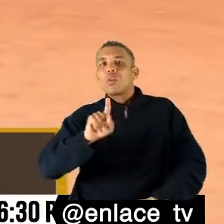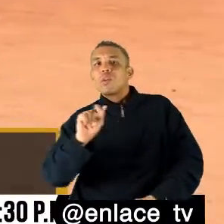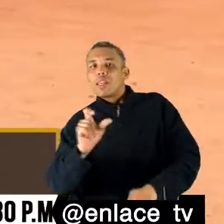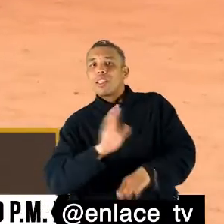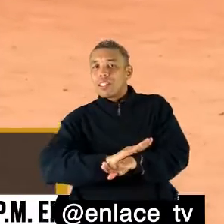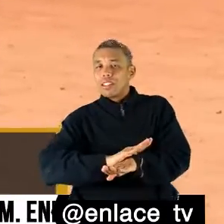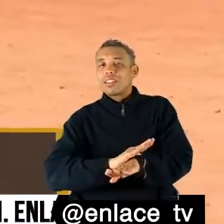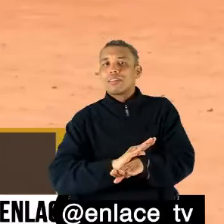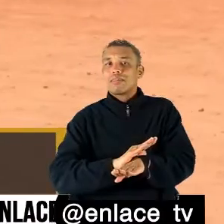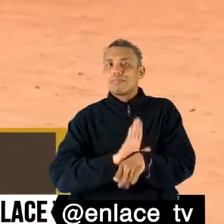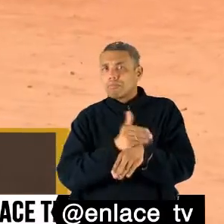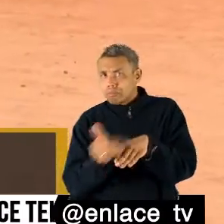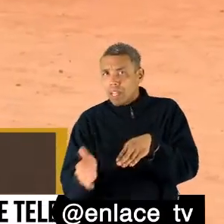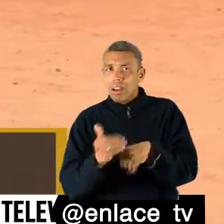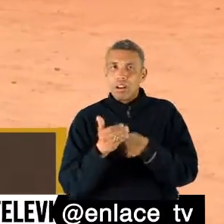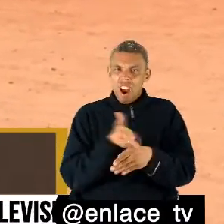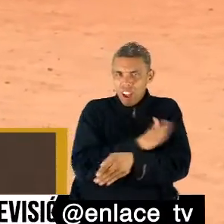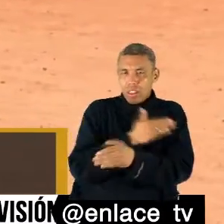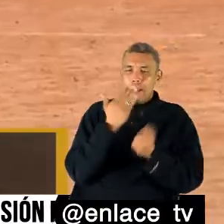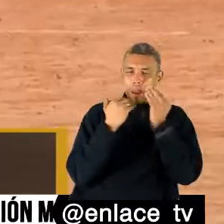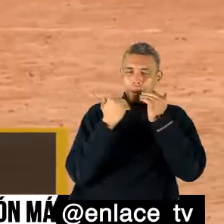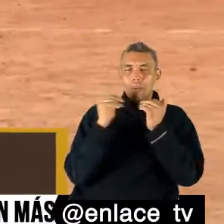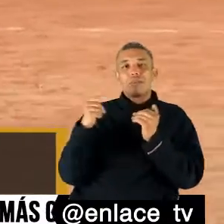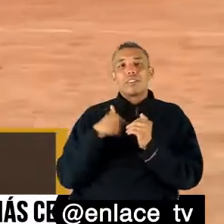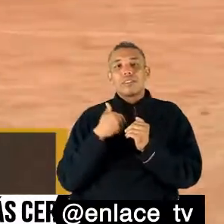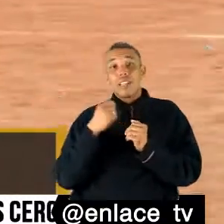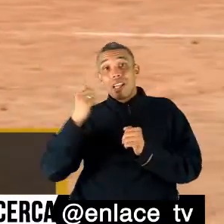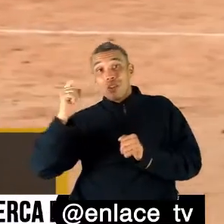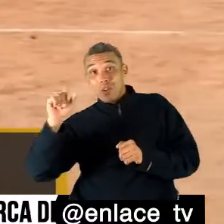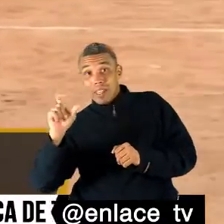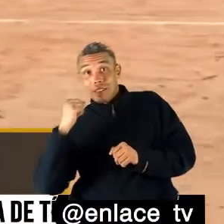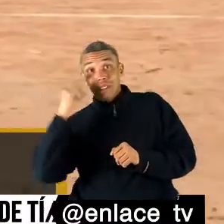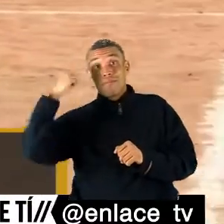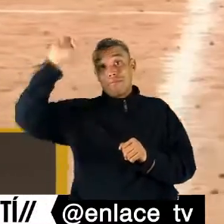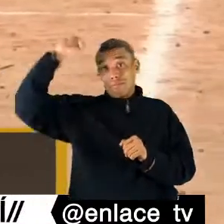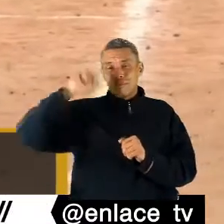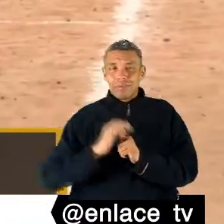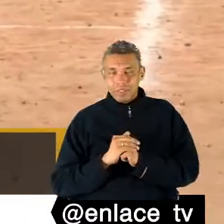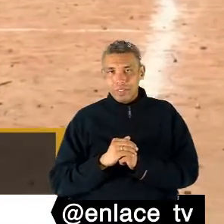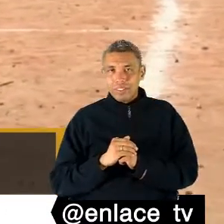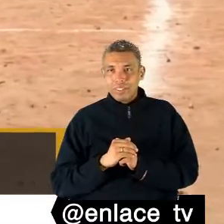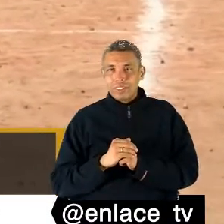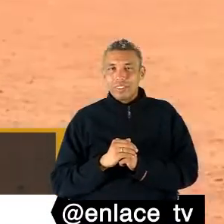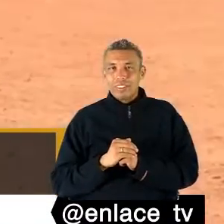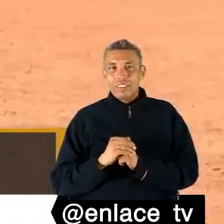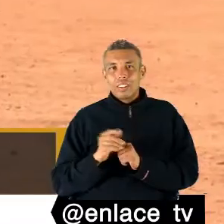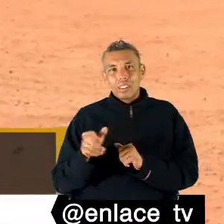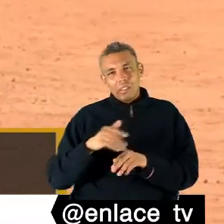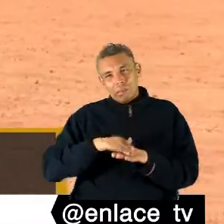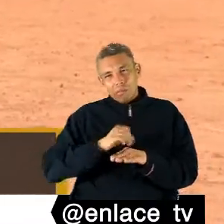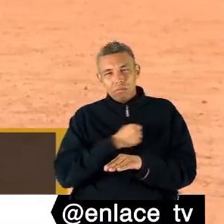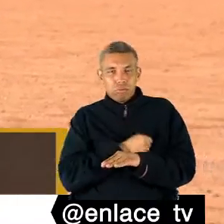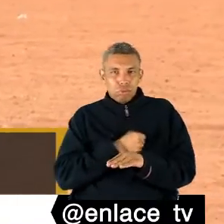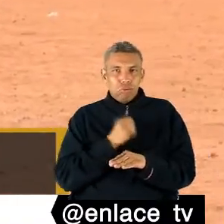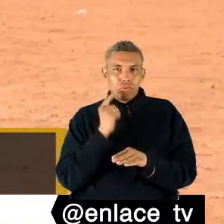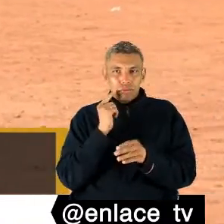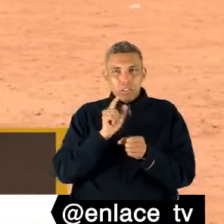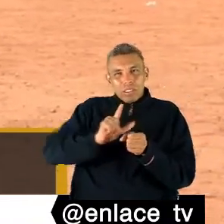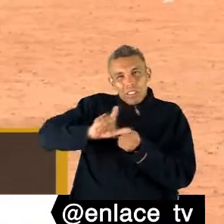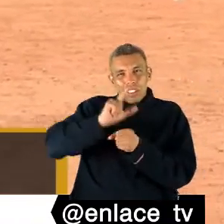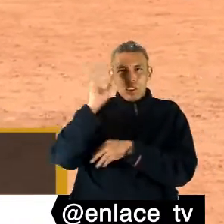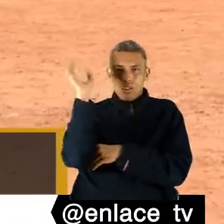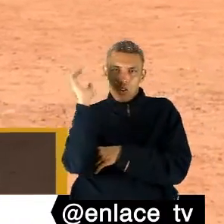tarde. Ya almorzados, por supuesto, el resultado también fue una victoria. De allí el llamado que hacen desde el sur de Bolívar al fútbol profesional colombiano a dar